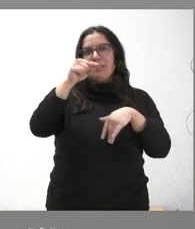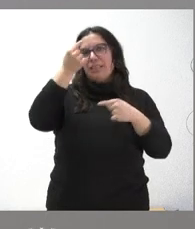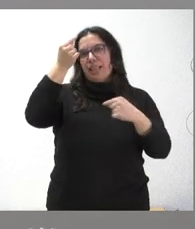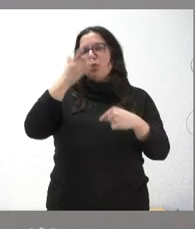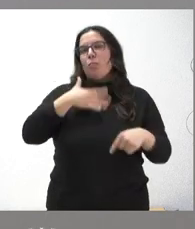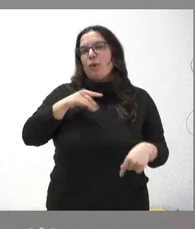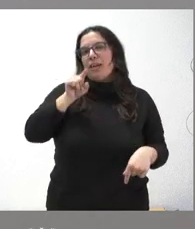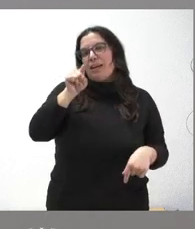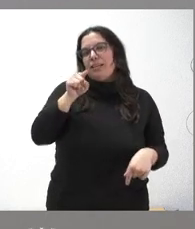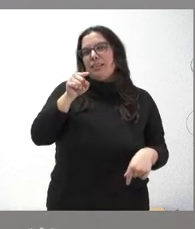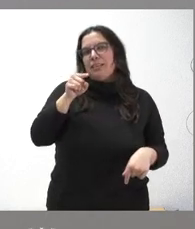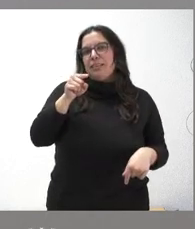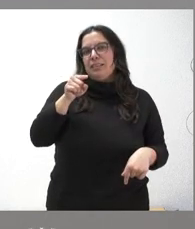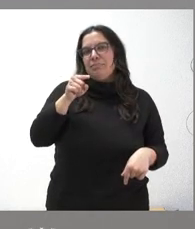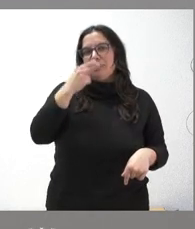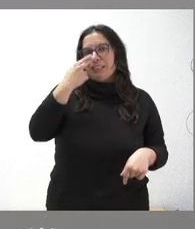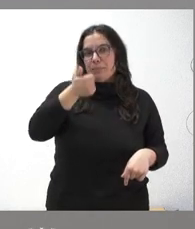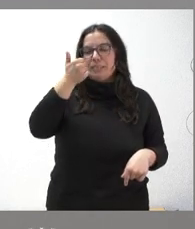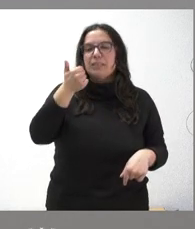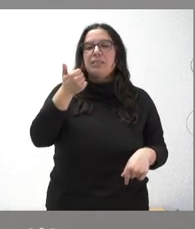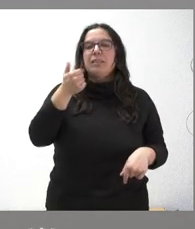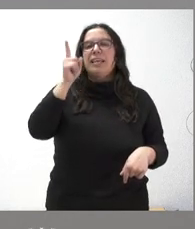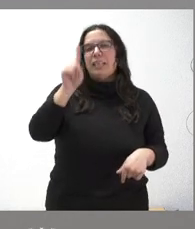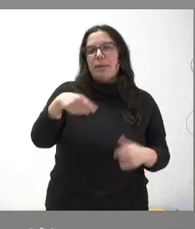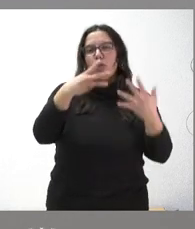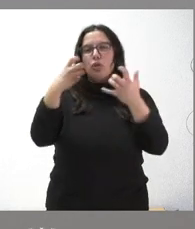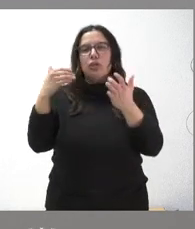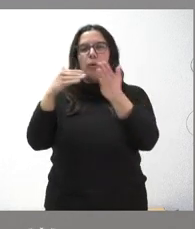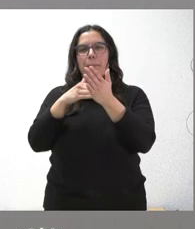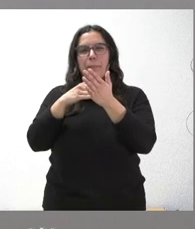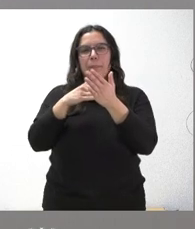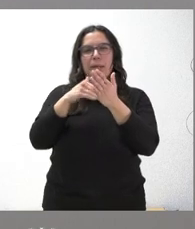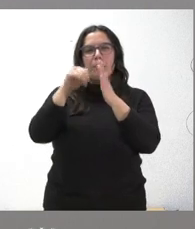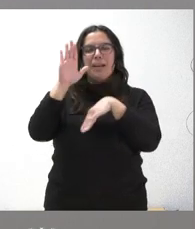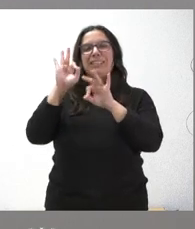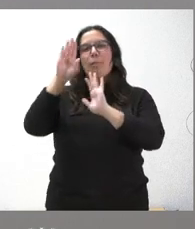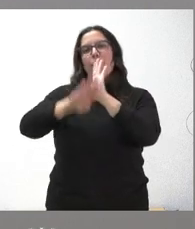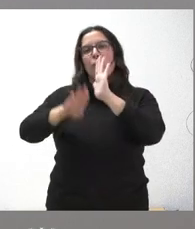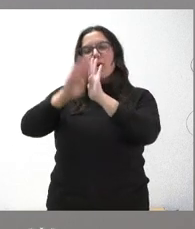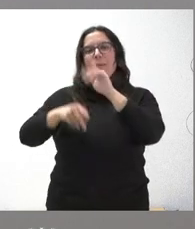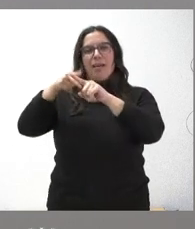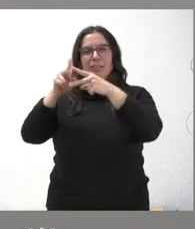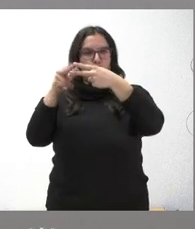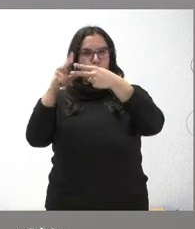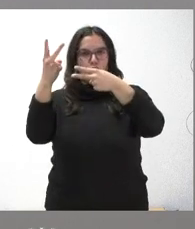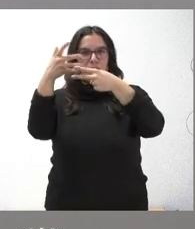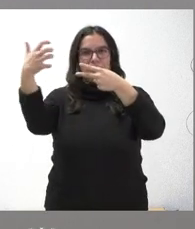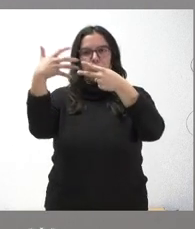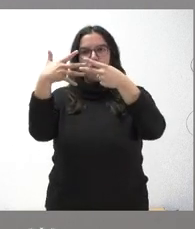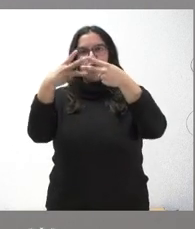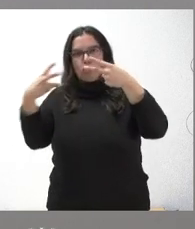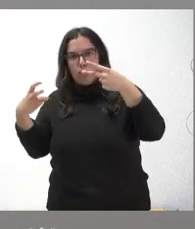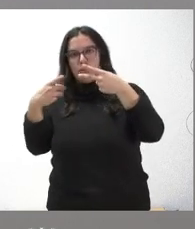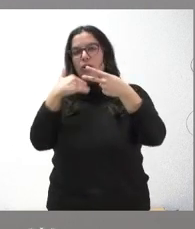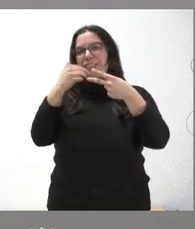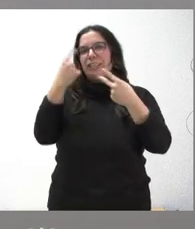puede disponer y también en 800 y pico mil en el programa de instrumentos total estaría al borde de